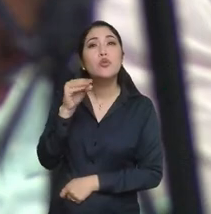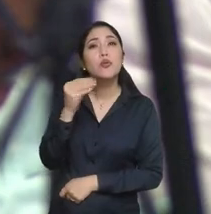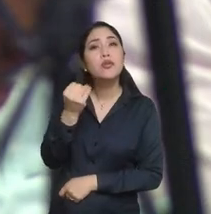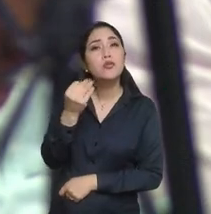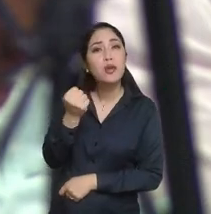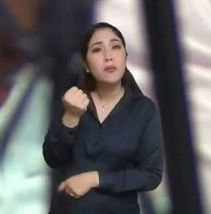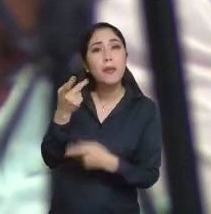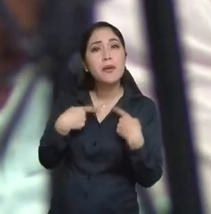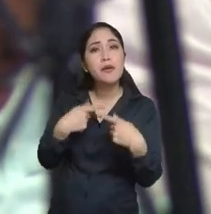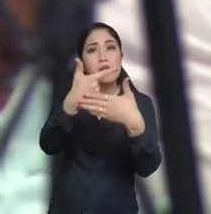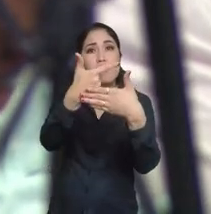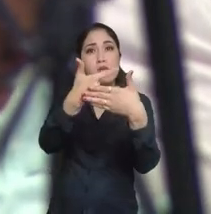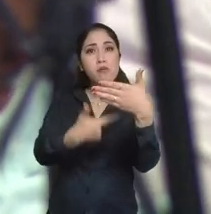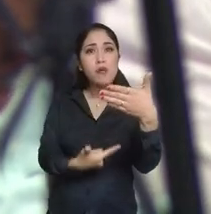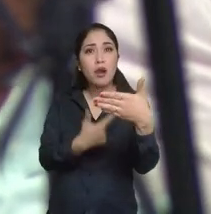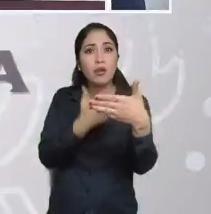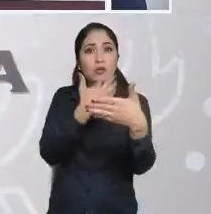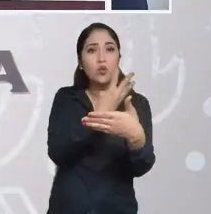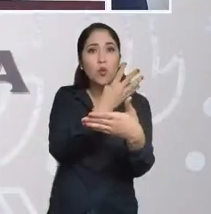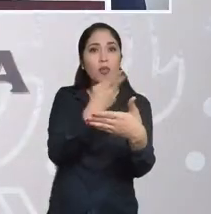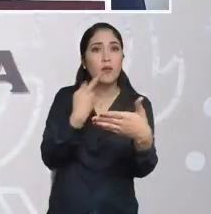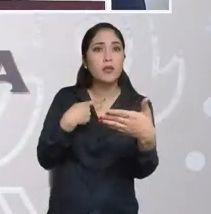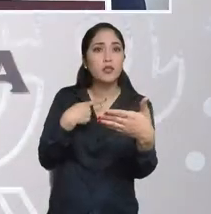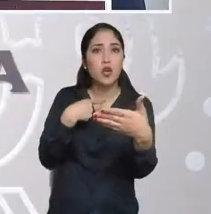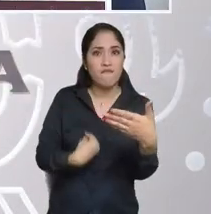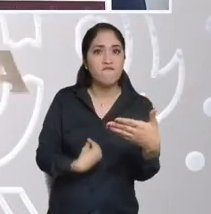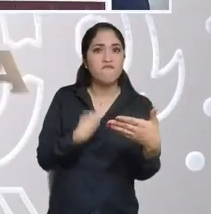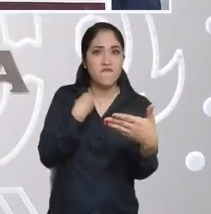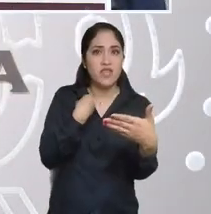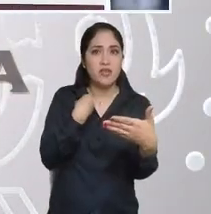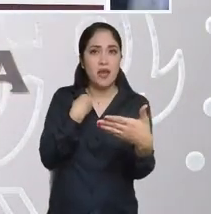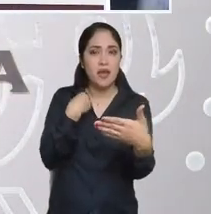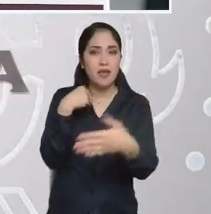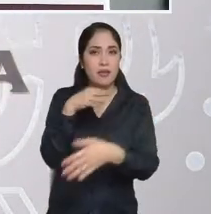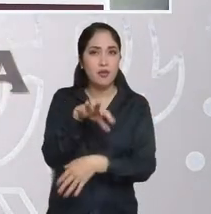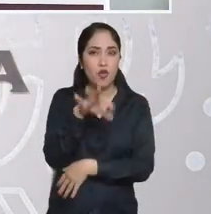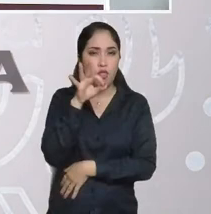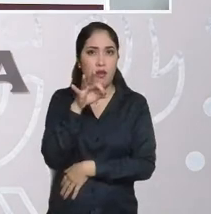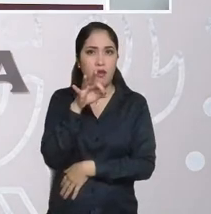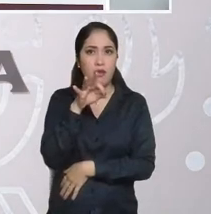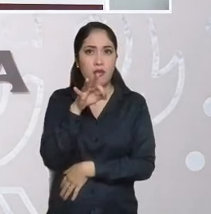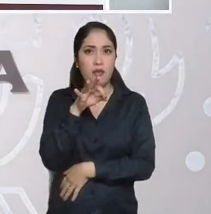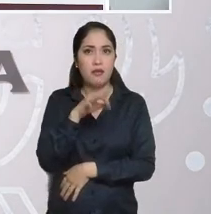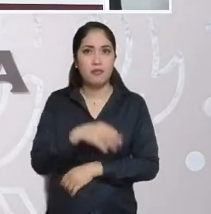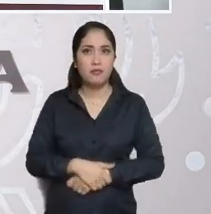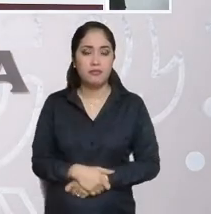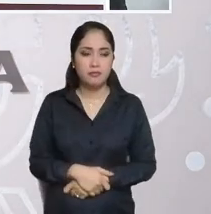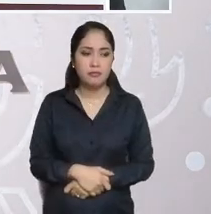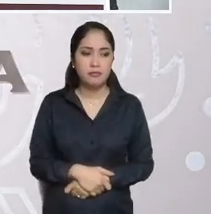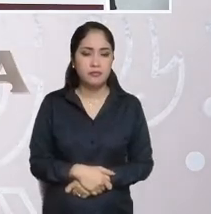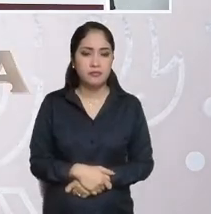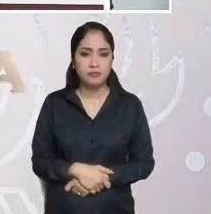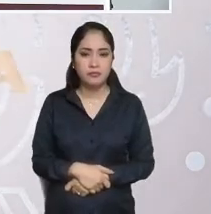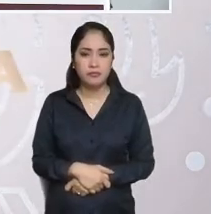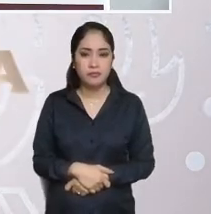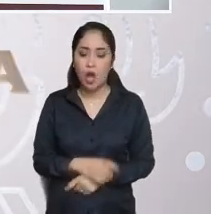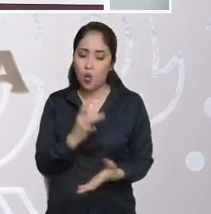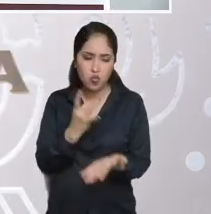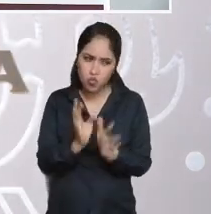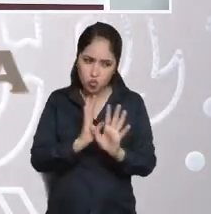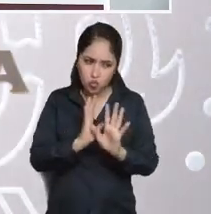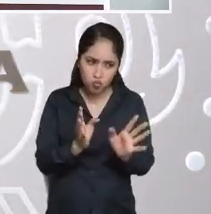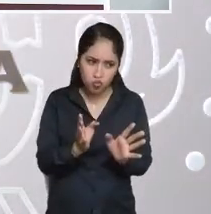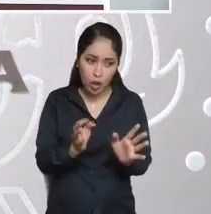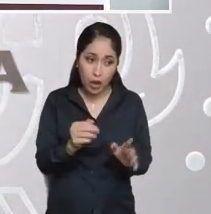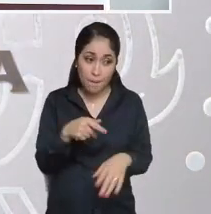han aparecido con vida durante este año. Nada más eso. El otro dato, compárelo usted